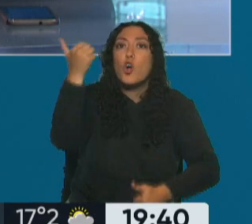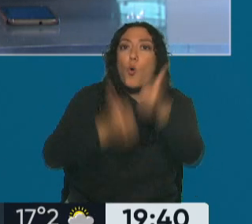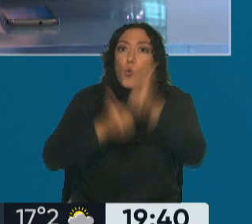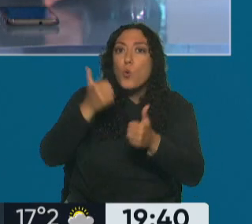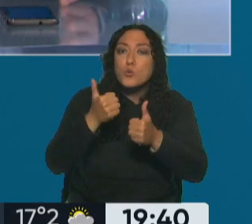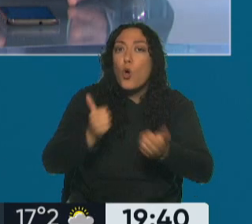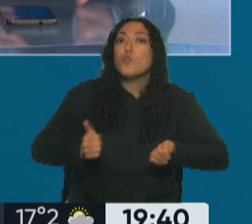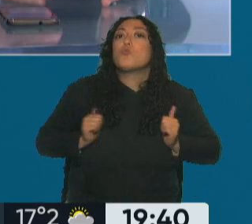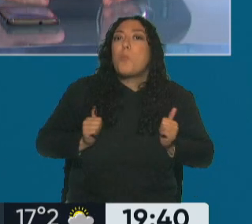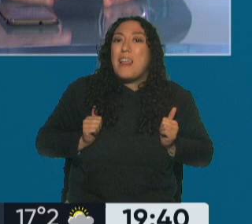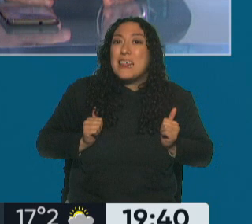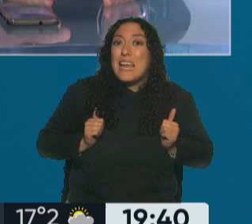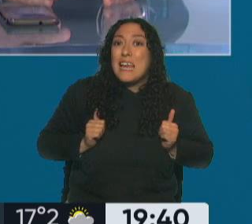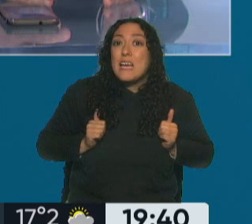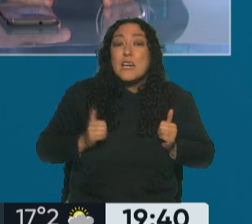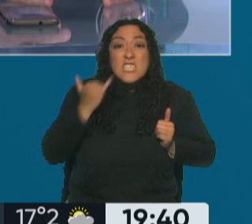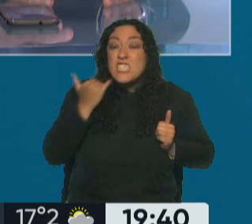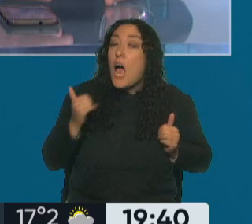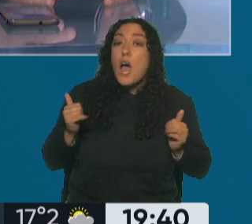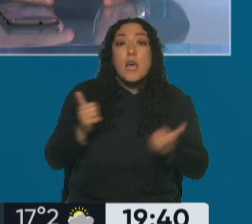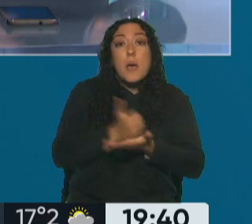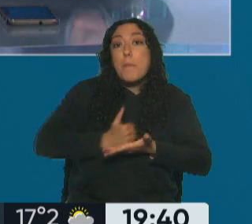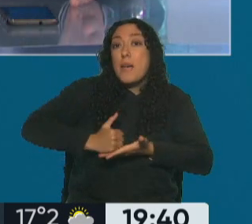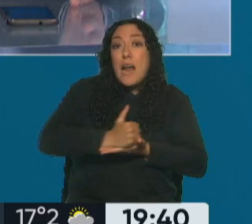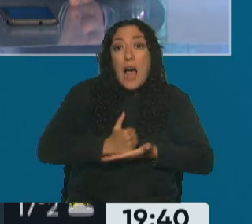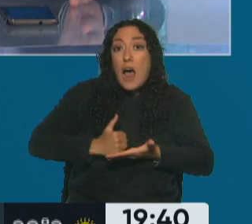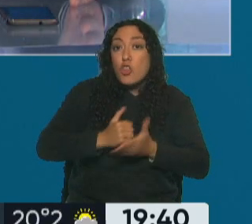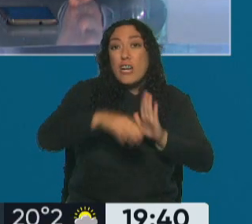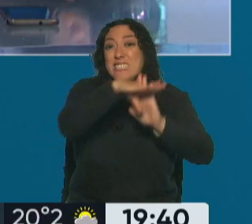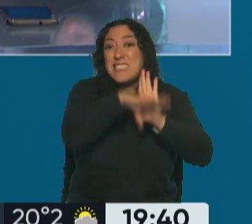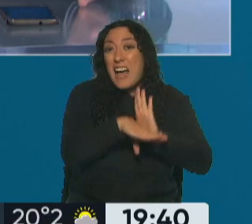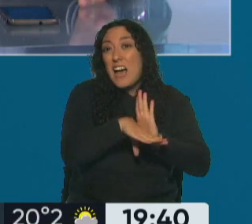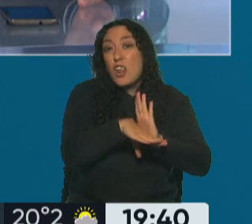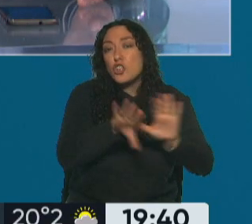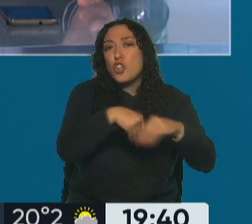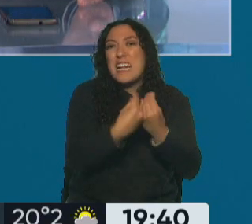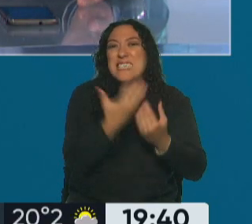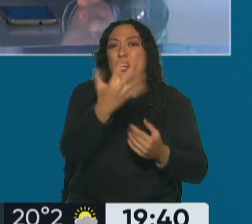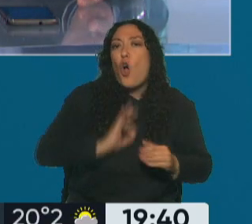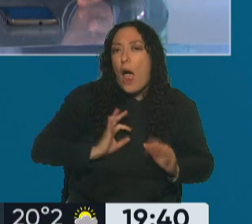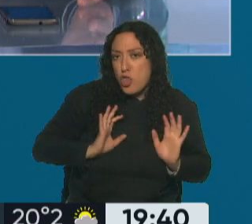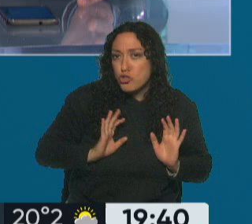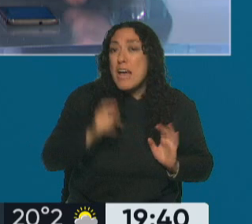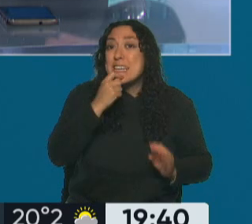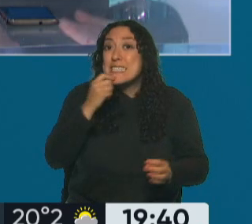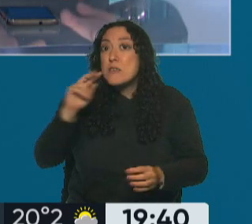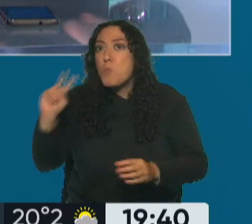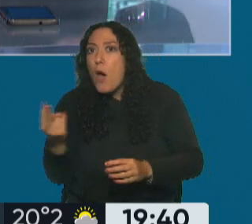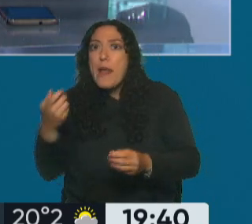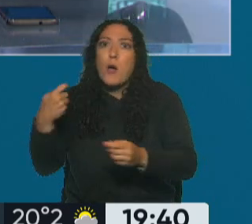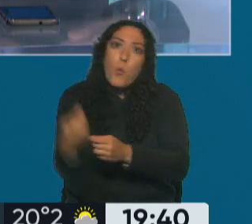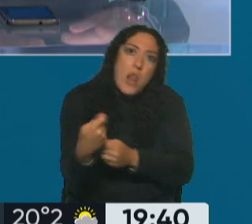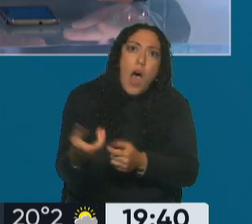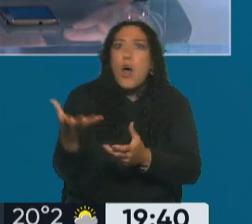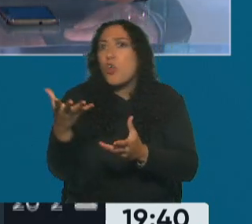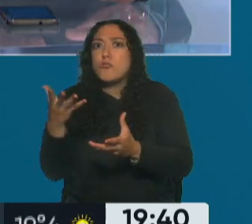entonces van a tener jueces en espera por un término de 5 años y en cuanto se produce la vacante a ese señor que